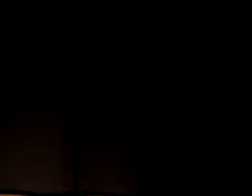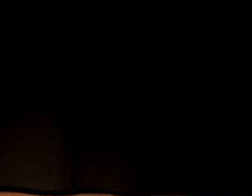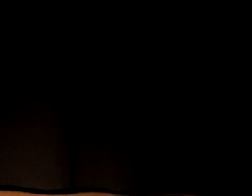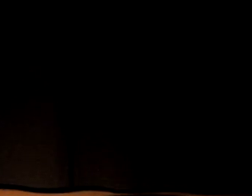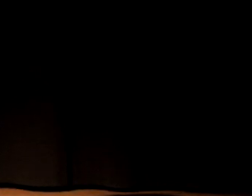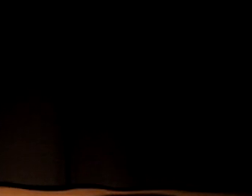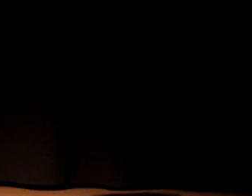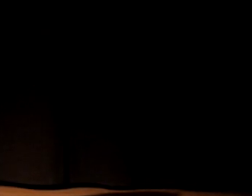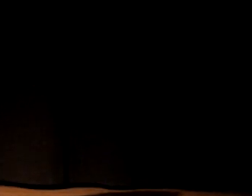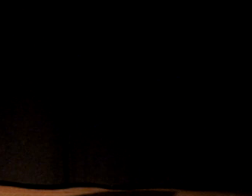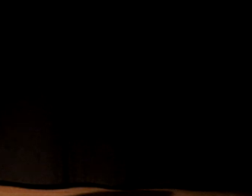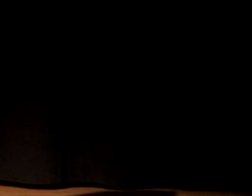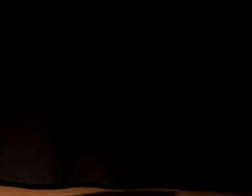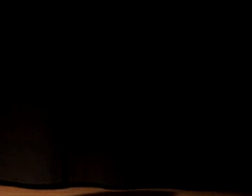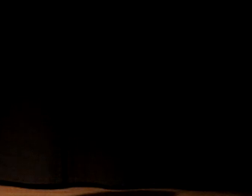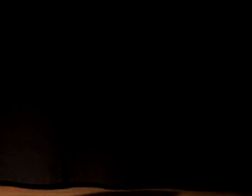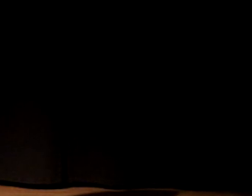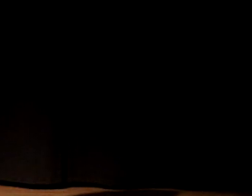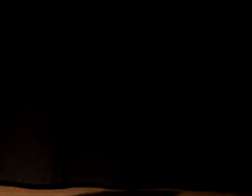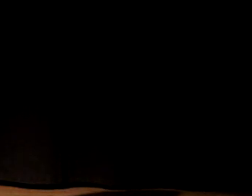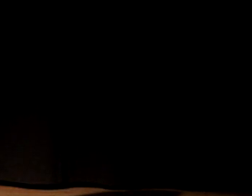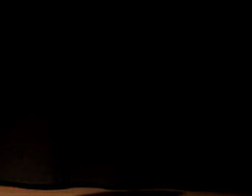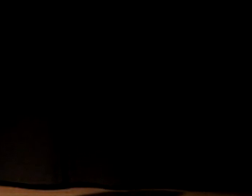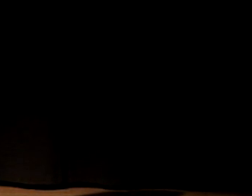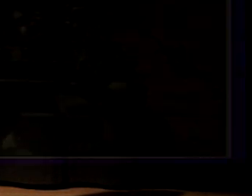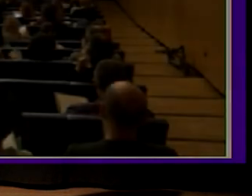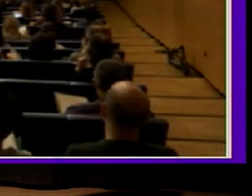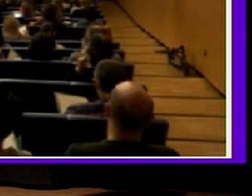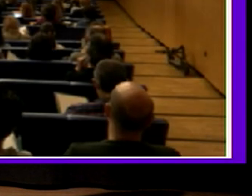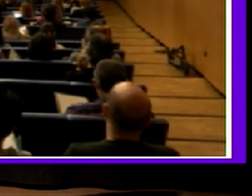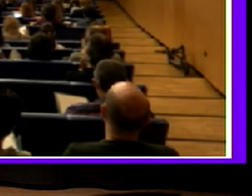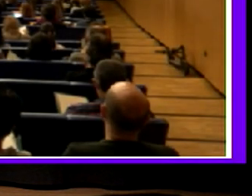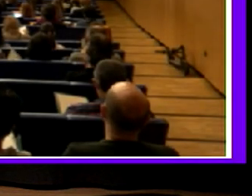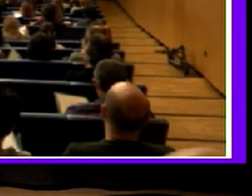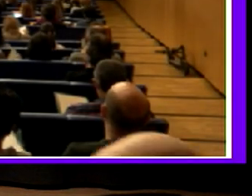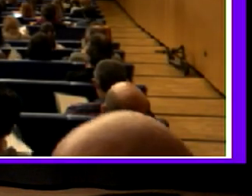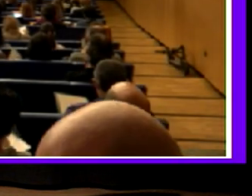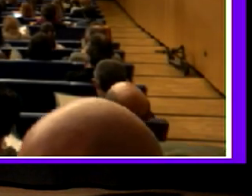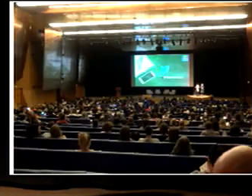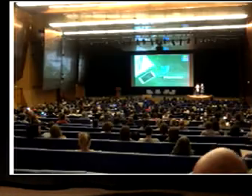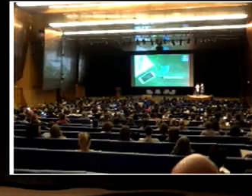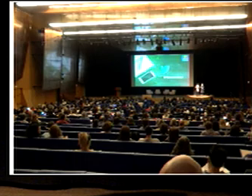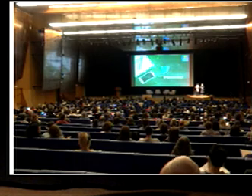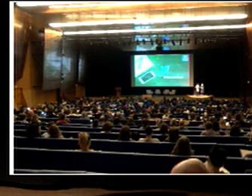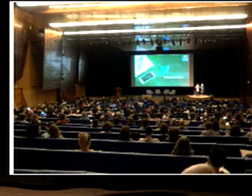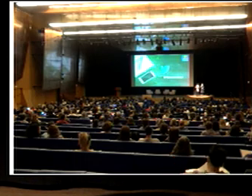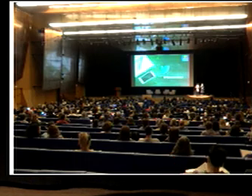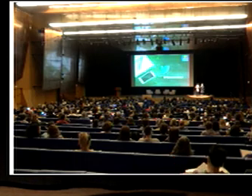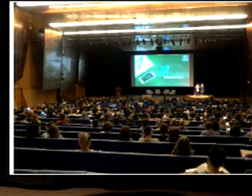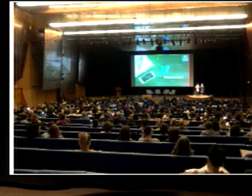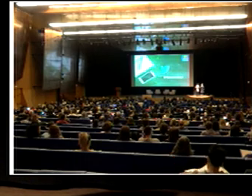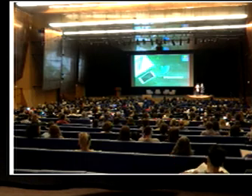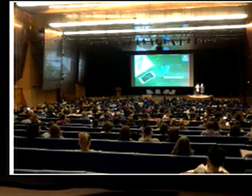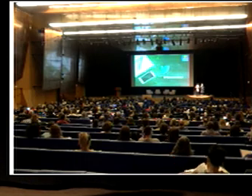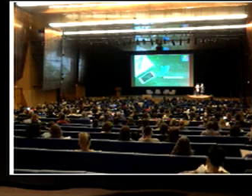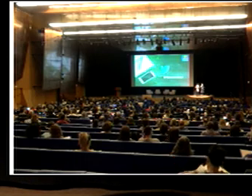habían trajo la era villa está trabajar y era villa mercedes benz un godo un ponente con vida actuar